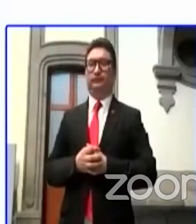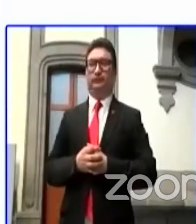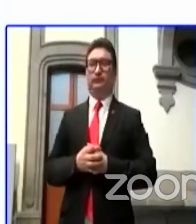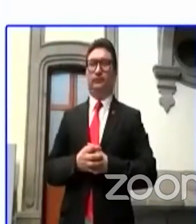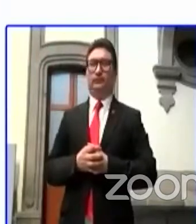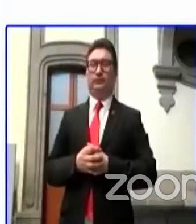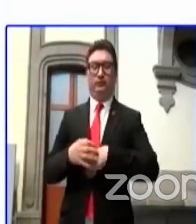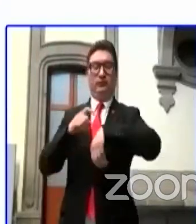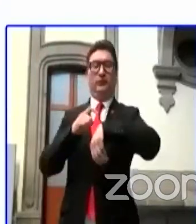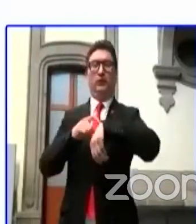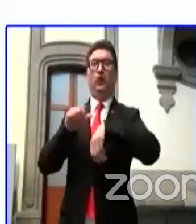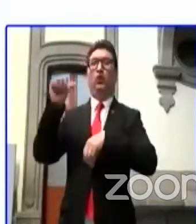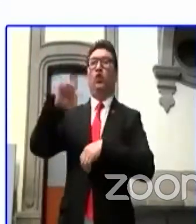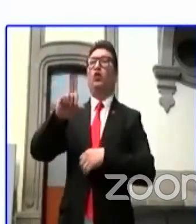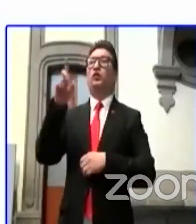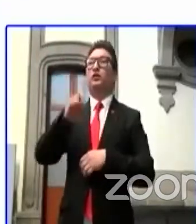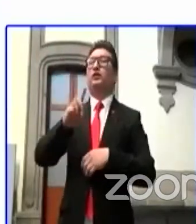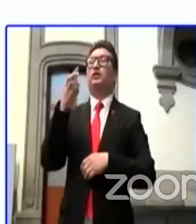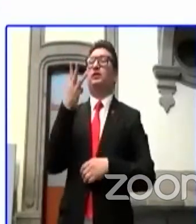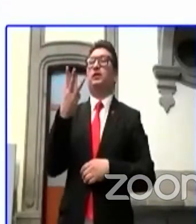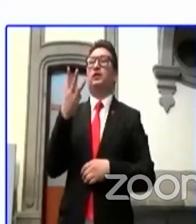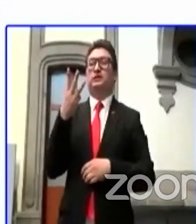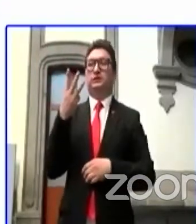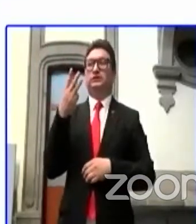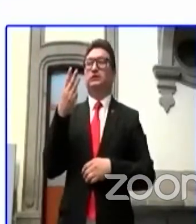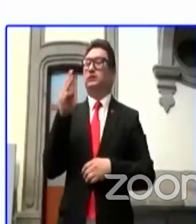Siendo el día 3 de mayo.